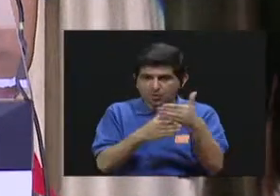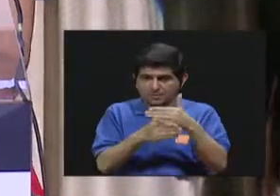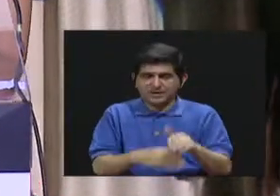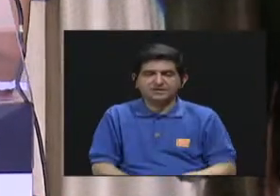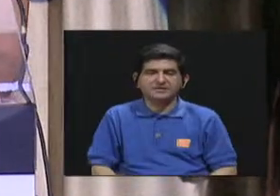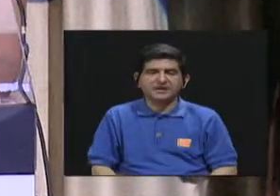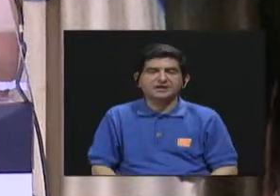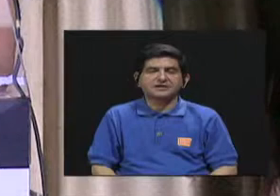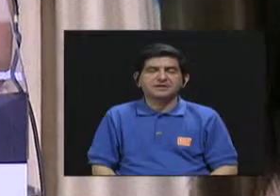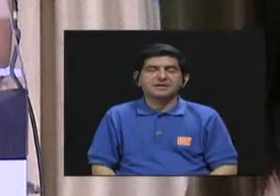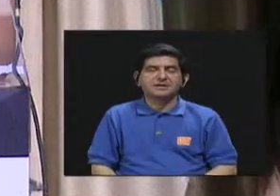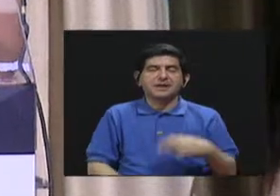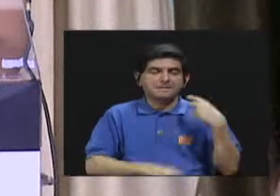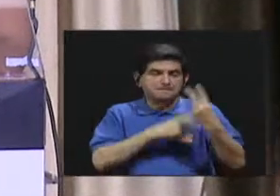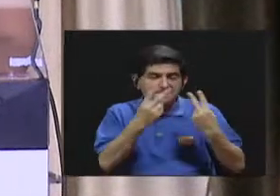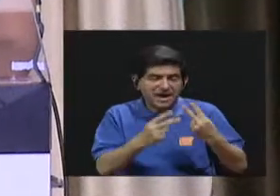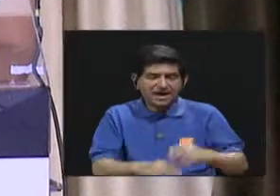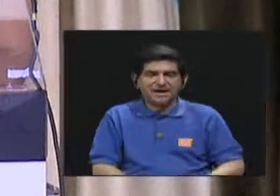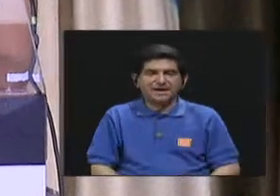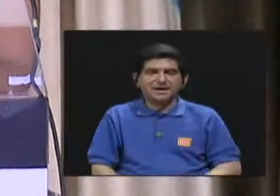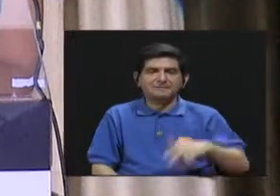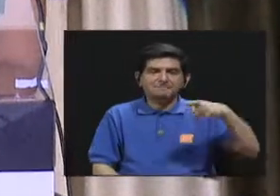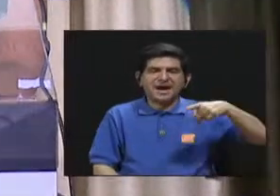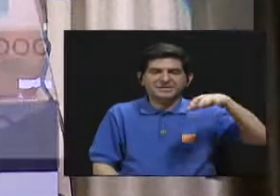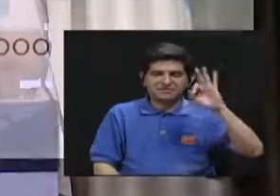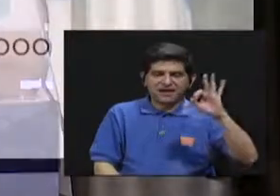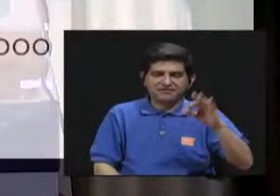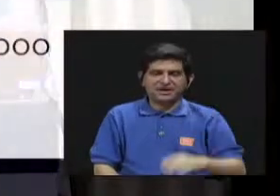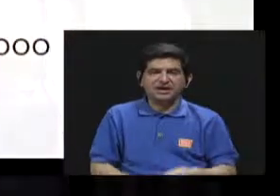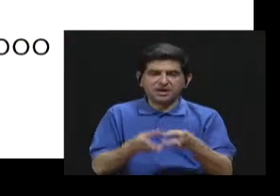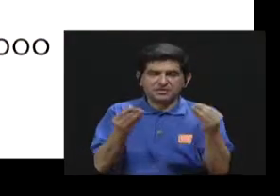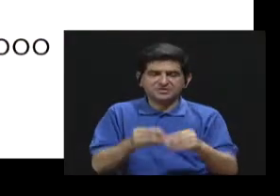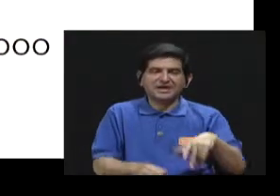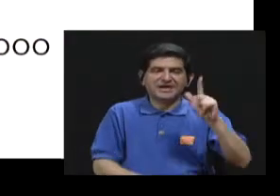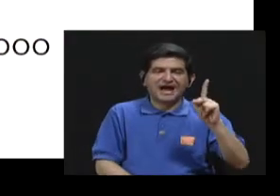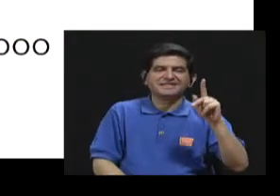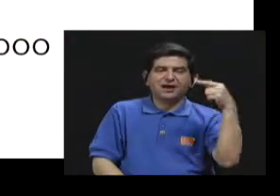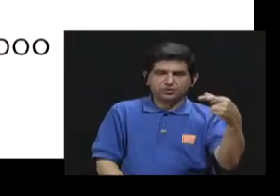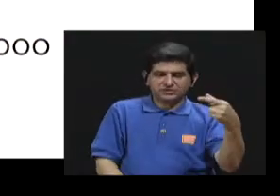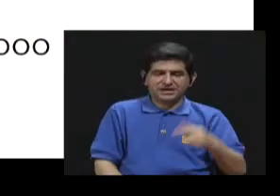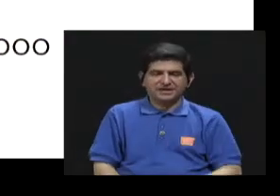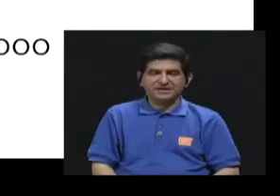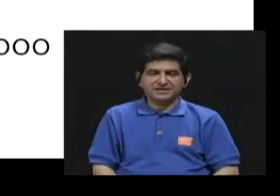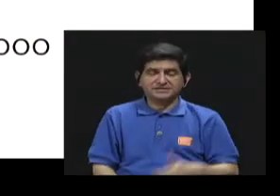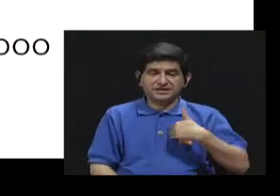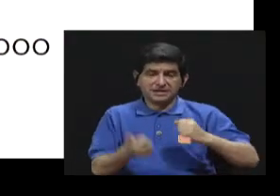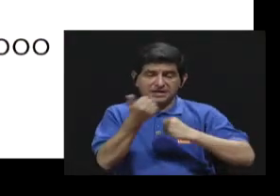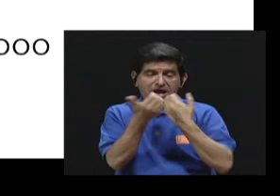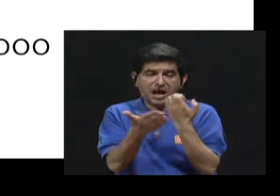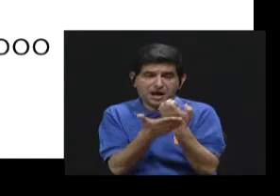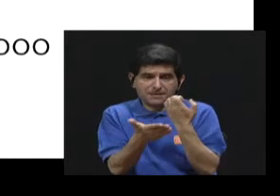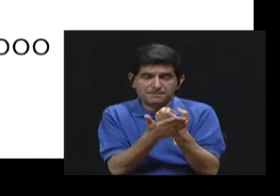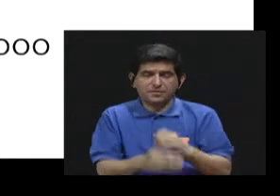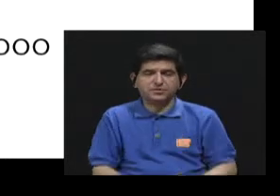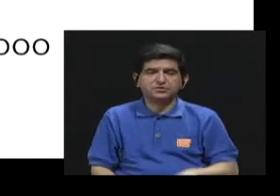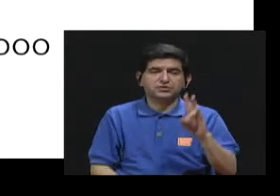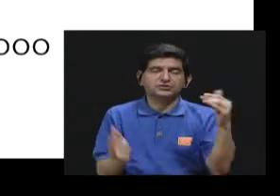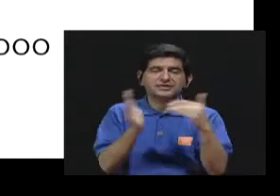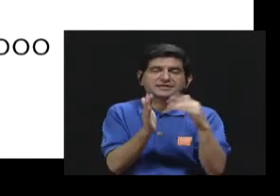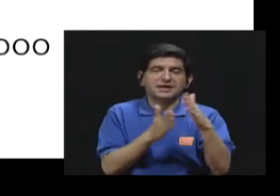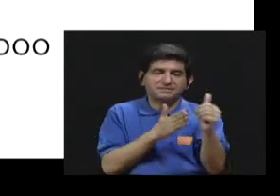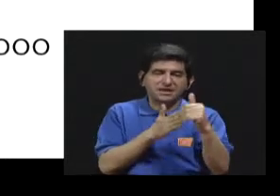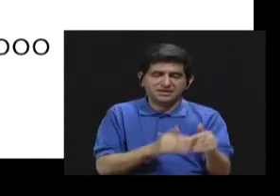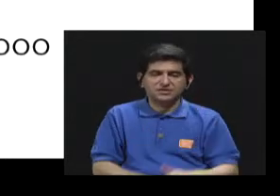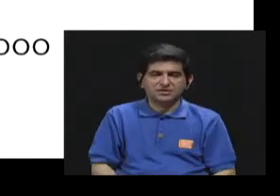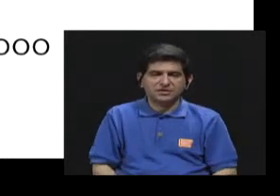Viaje, dirigida por Paz Fábrega y producida por Katia González. Recibe un apoyo económico de $7,000. Bueno, se viene